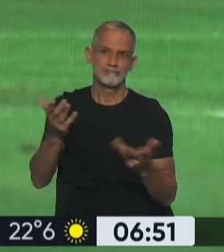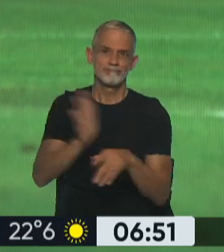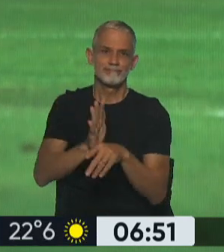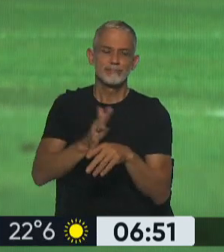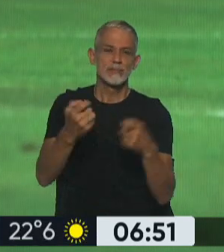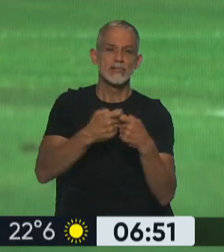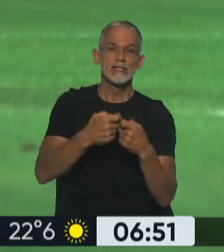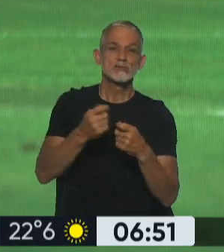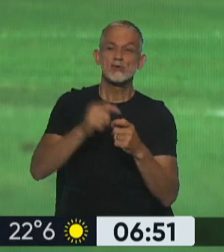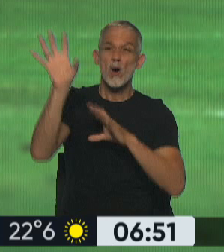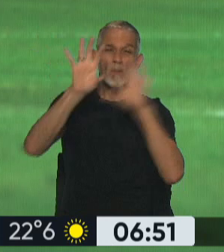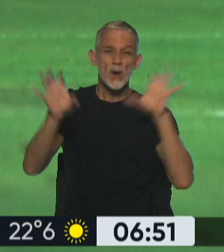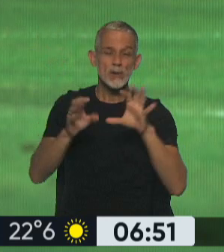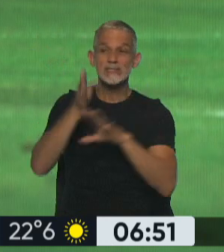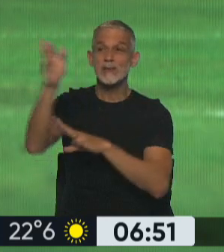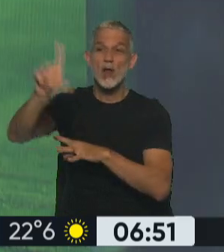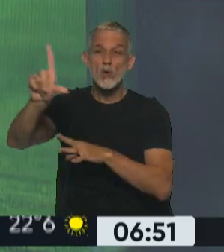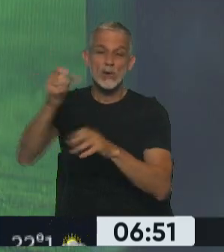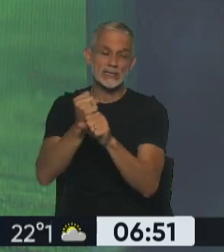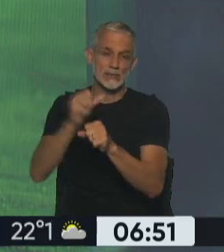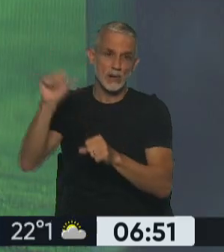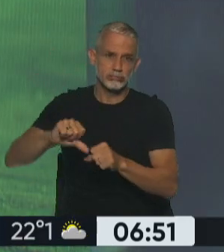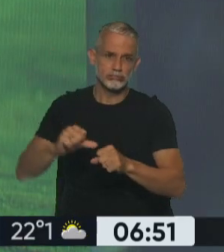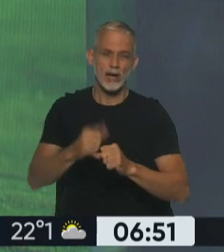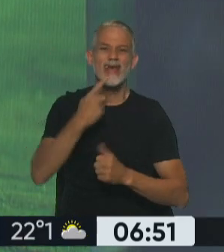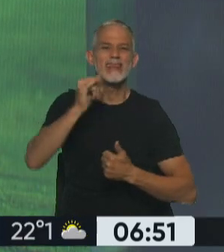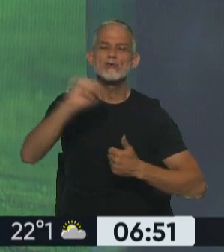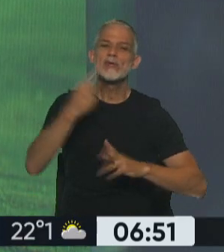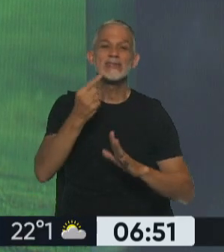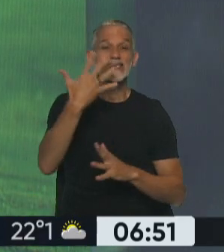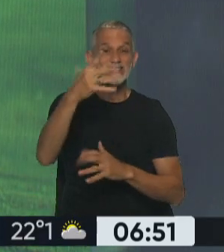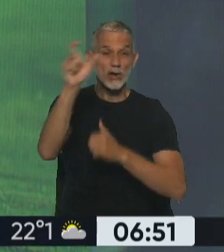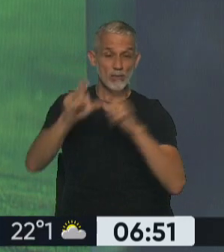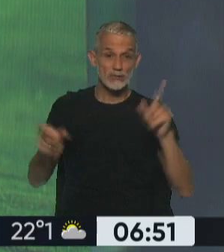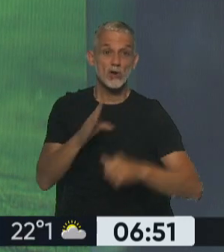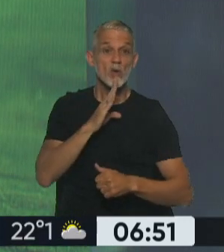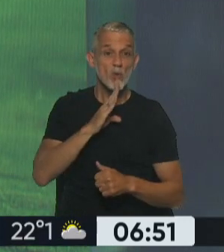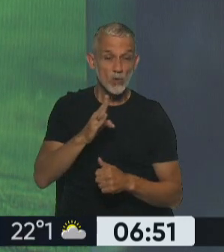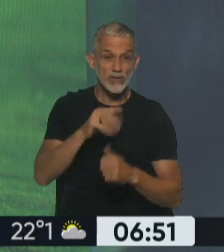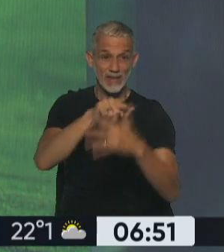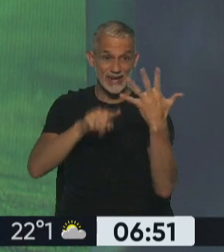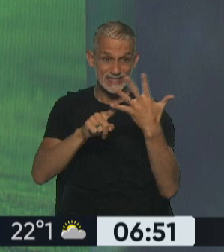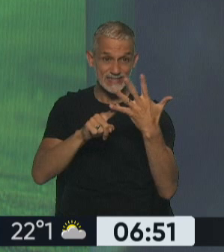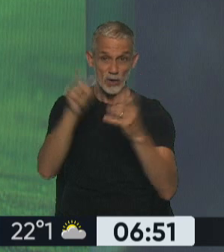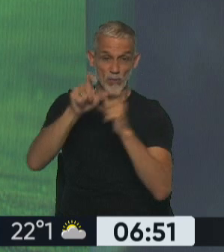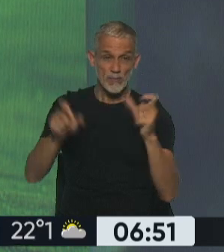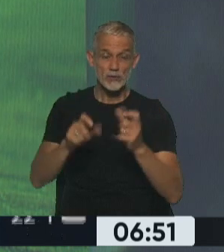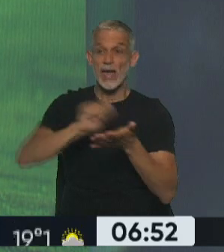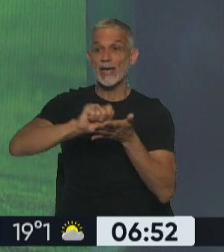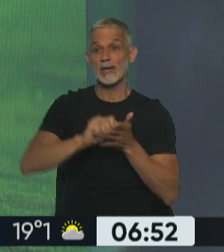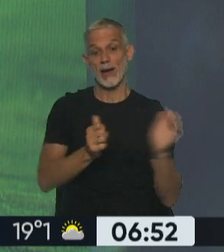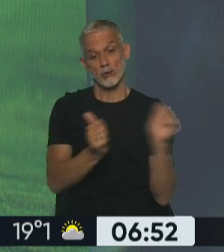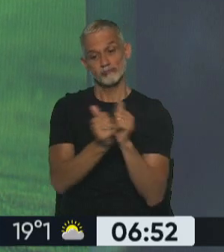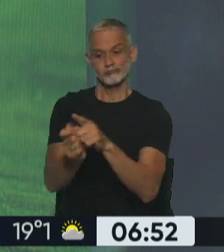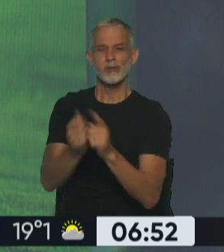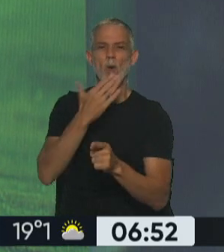socios del interior puedan ir a trabajar el domingo. No, lo que dice lunes, la denuncia es que se presentaron 5 personas de la comunidad judía y de las 5, 3 fueron con escribano público a